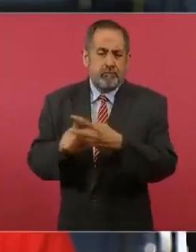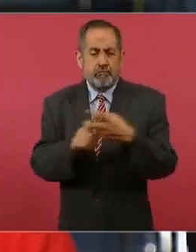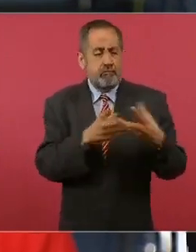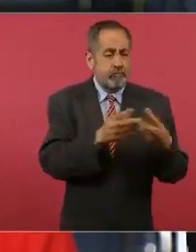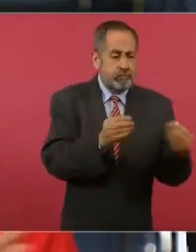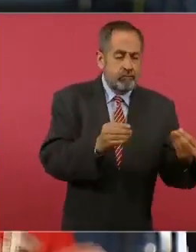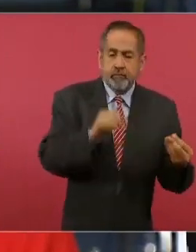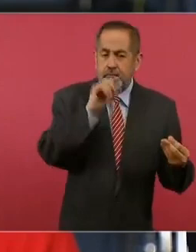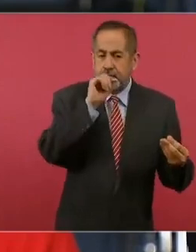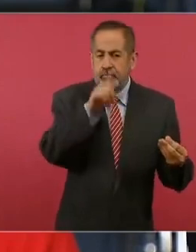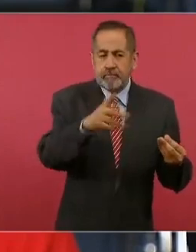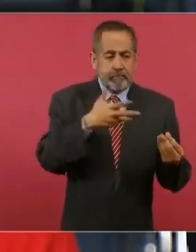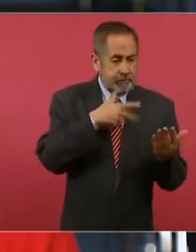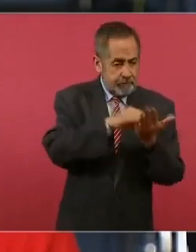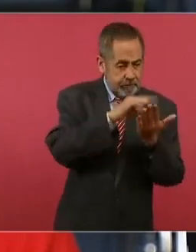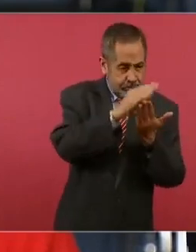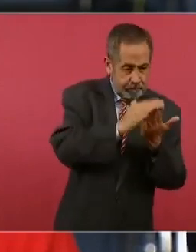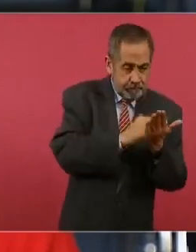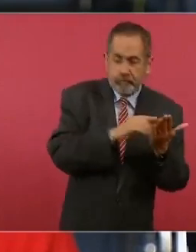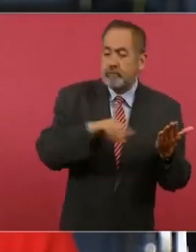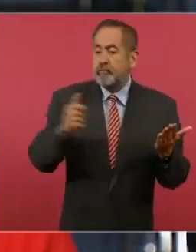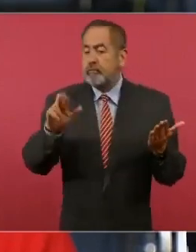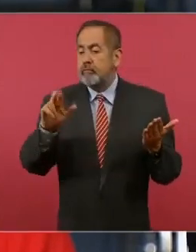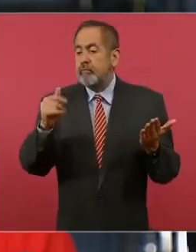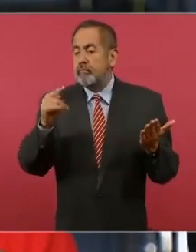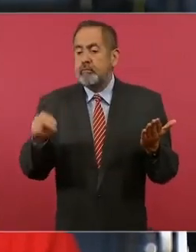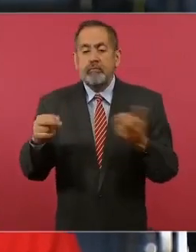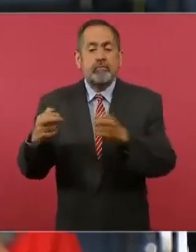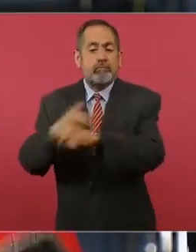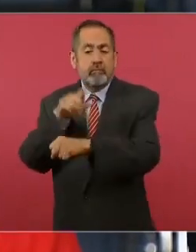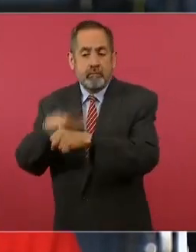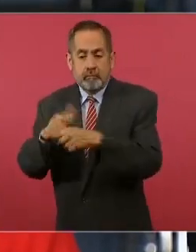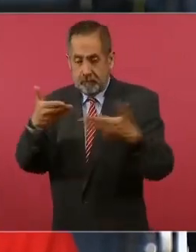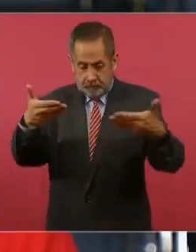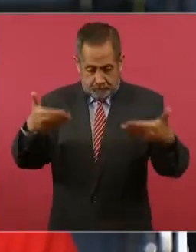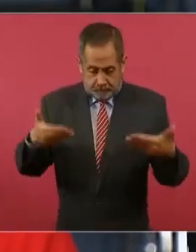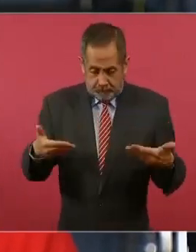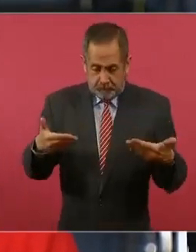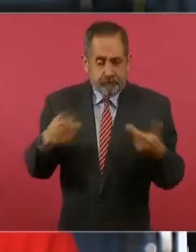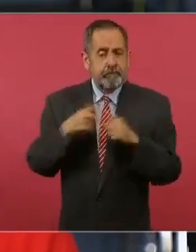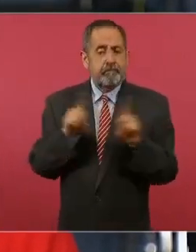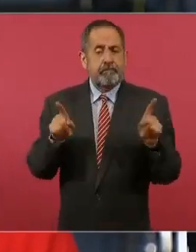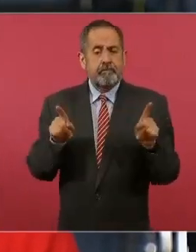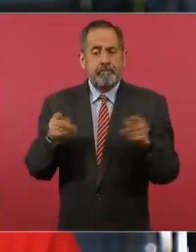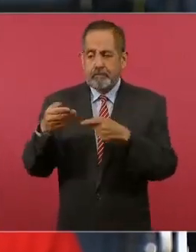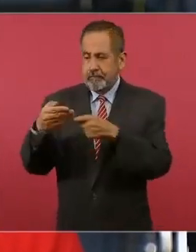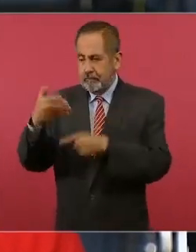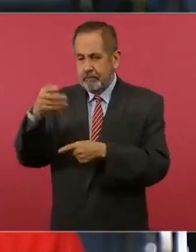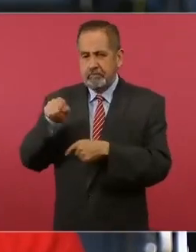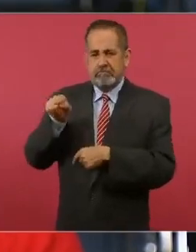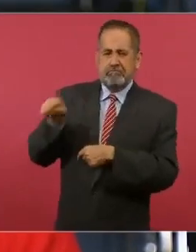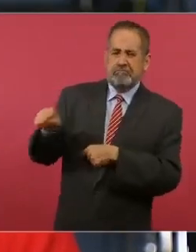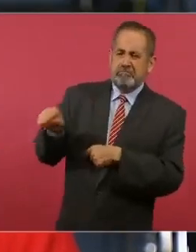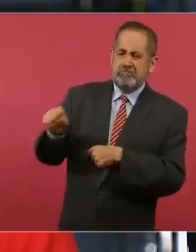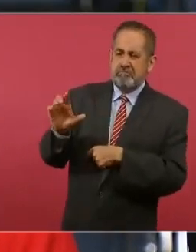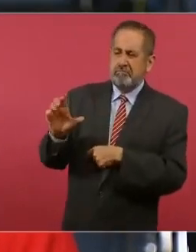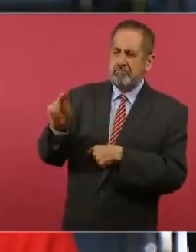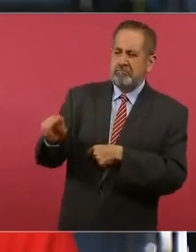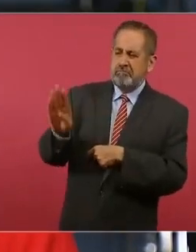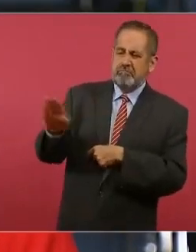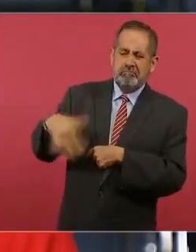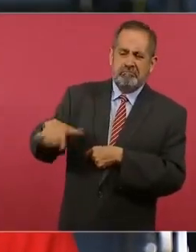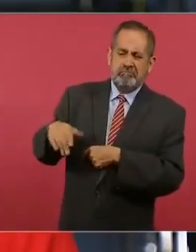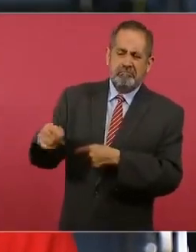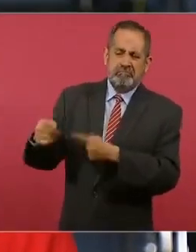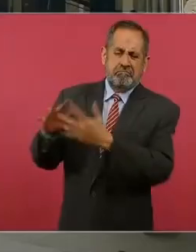tienen unos datos y el Registro Nacional de Personas Desaparecidas tiene otros datos más, debido a un desorden que tiene la Comisión Nacional de Búsqueda. ¿Qué